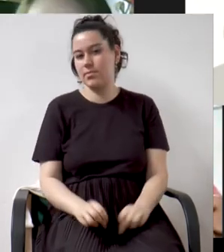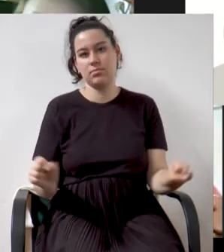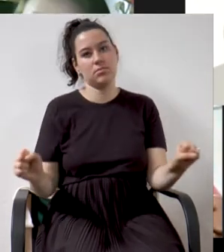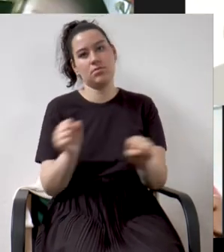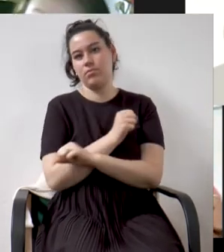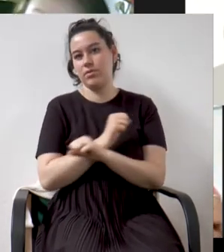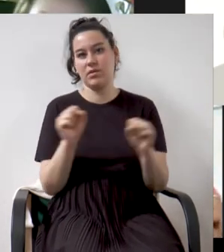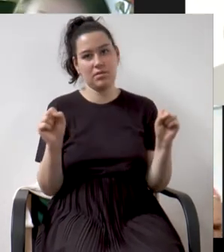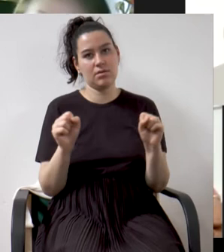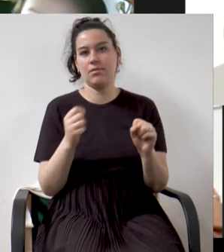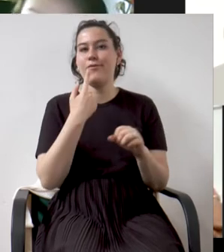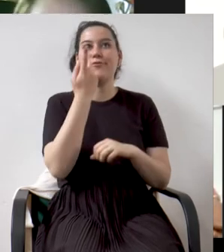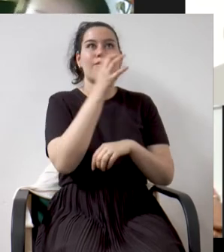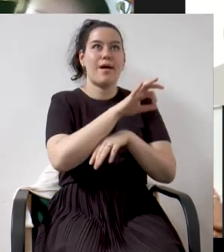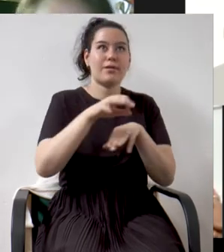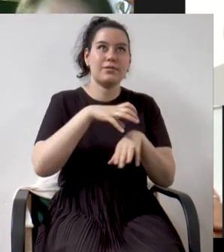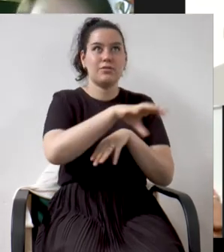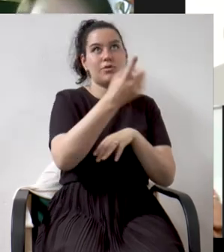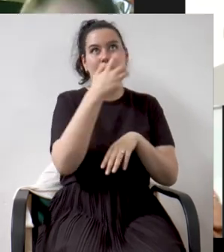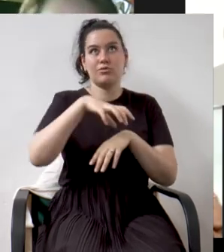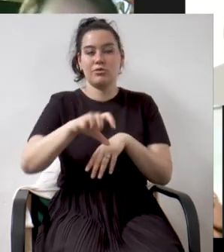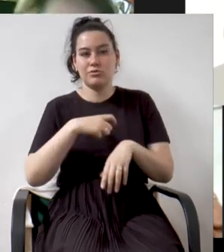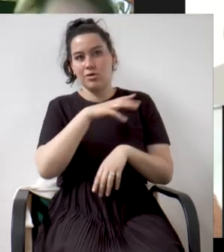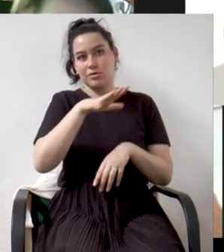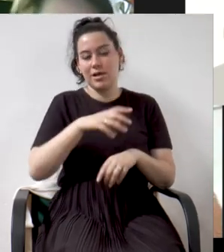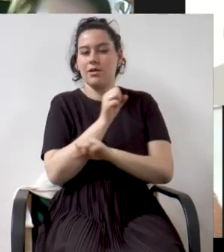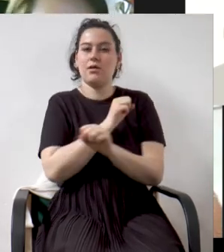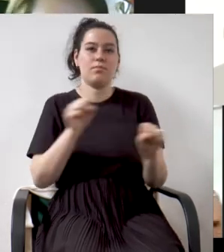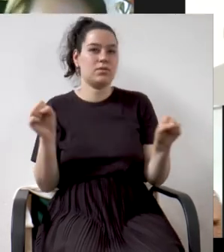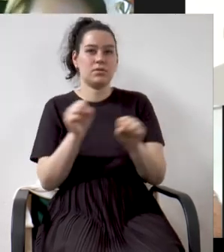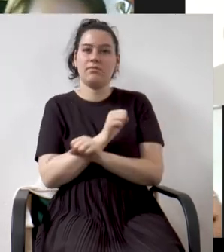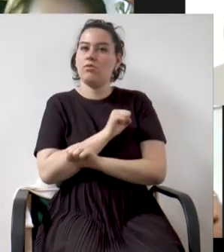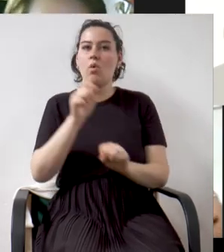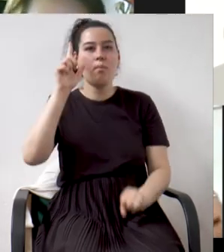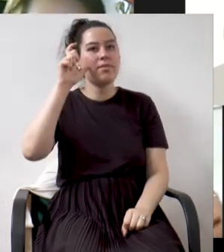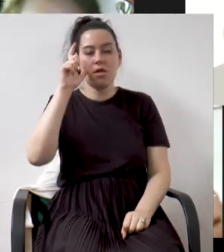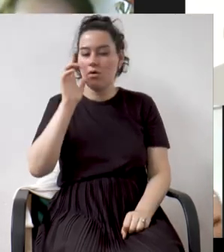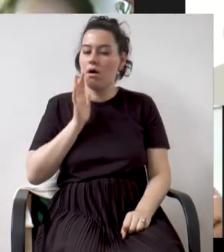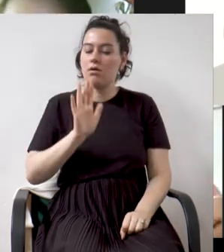tener un departamento por arquitectura, uno por ciencias sociales, uno por derecho, uno por esto. Esa no es la lógica de los CENURES.